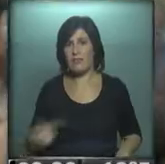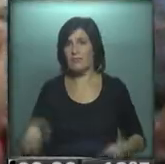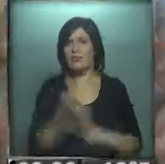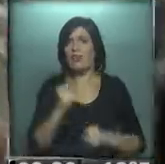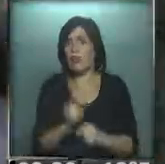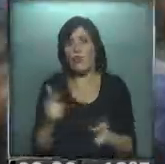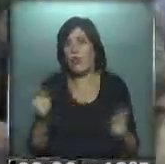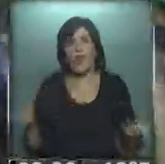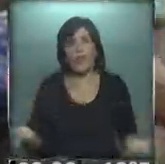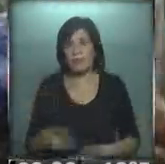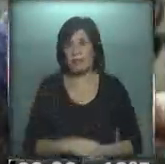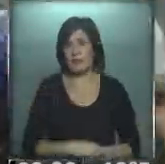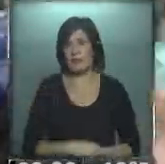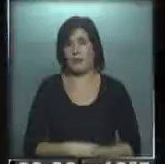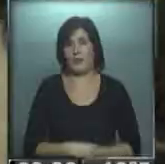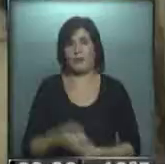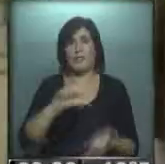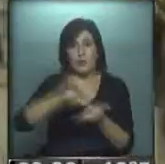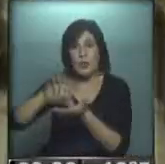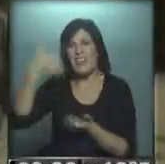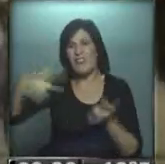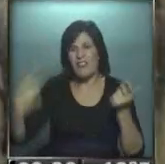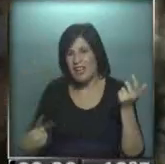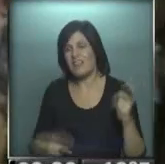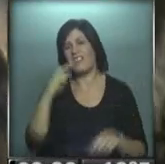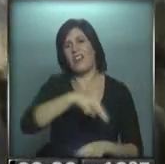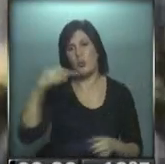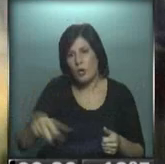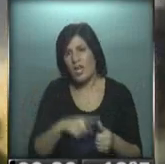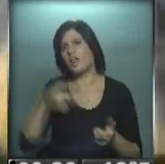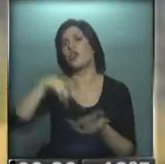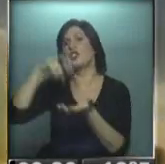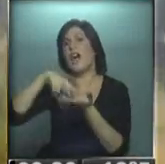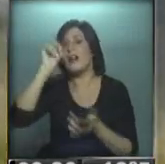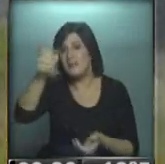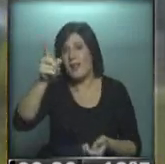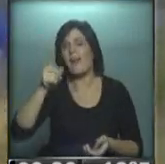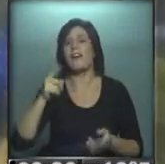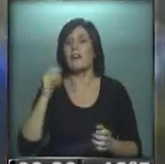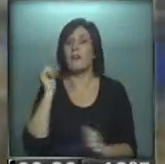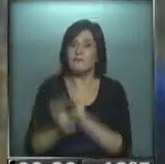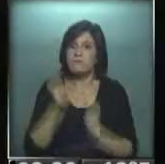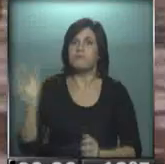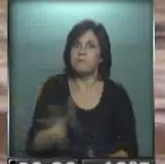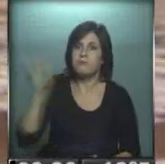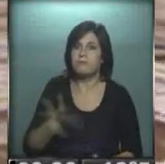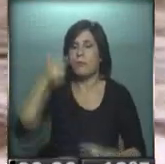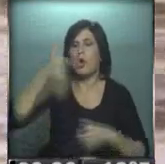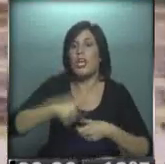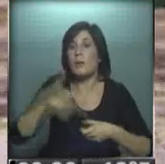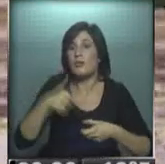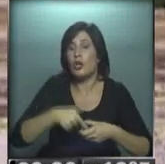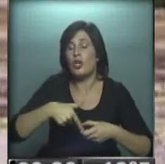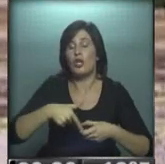trabajar. Ciudades como Cutralcó, en Neuquén o Tartagal, en Salta, pasaron de la actividad y pujanza por el oro negro a ser